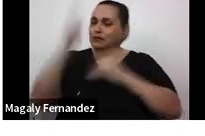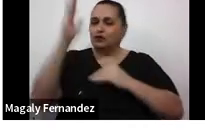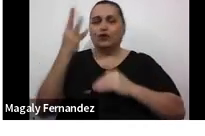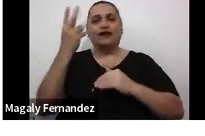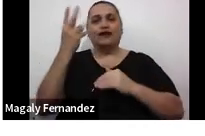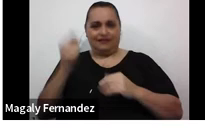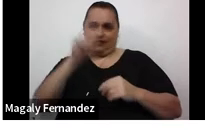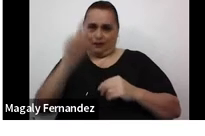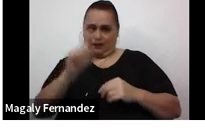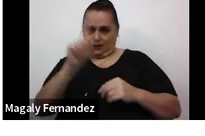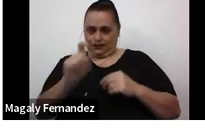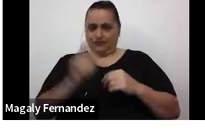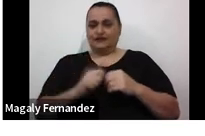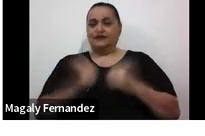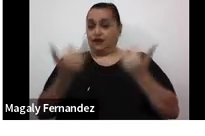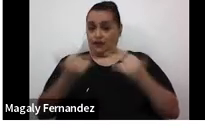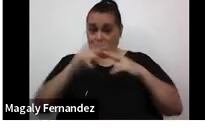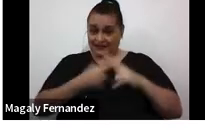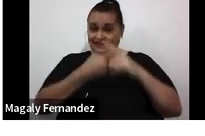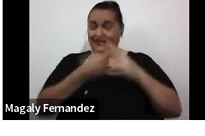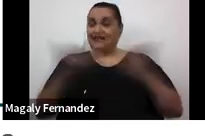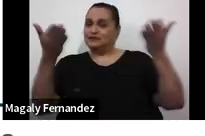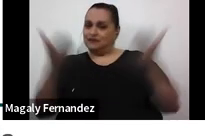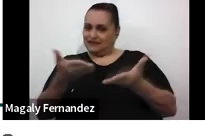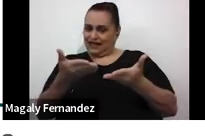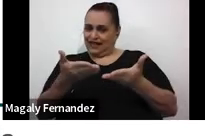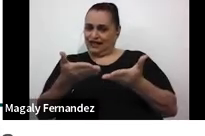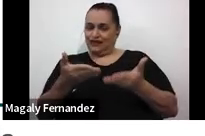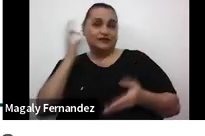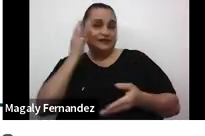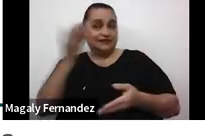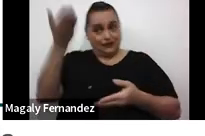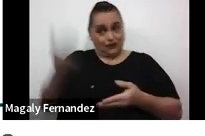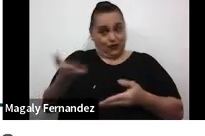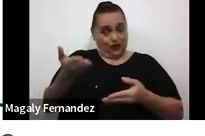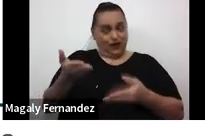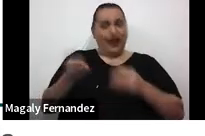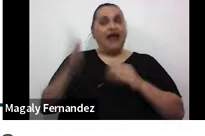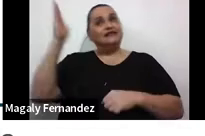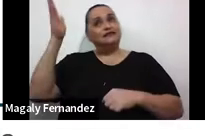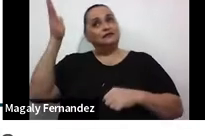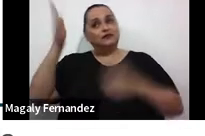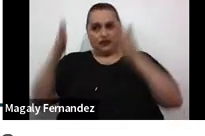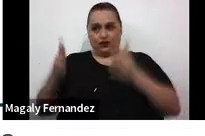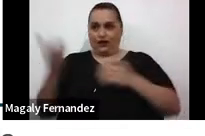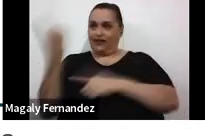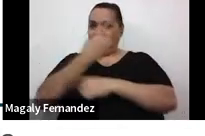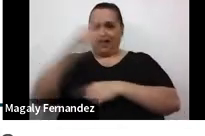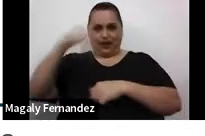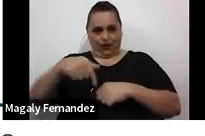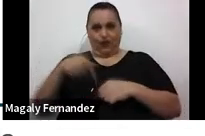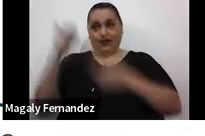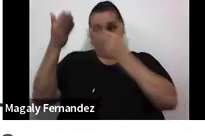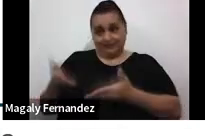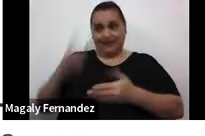ellos Ahora sí para iniciar les quisiera presentar a nuestra persona expositora del día de hoy ella